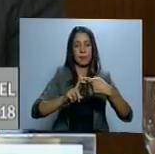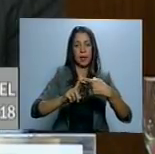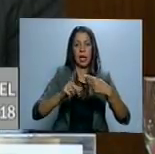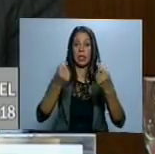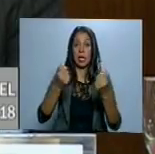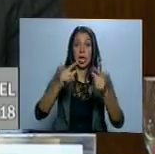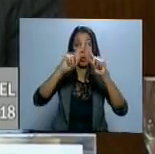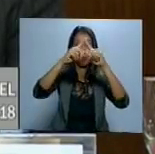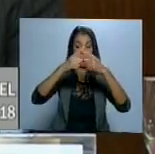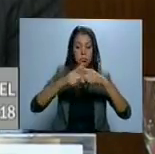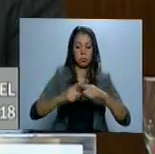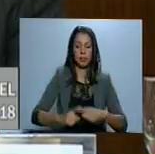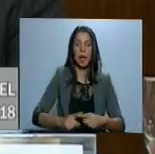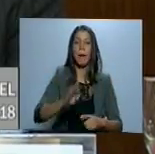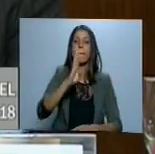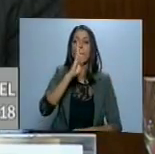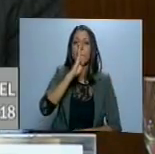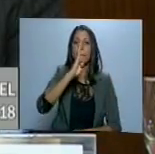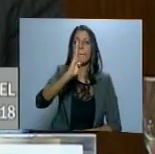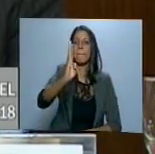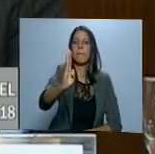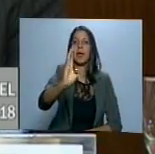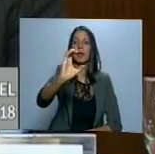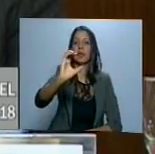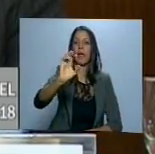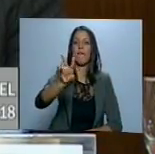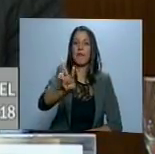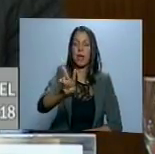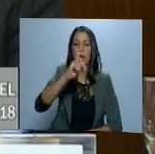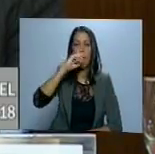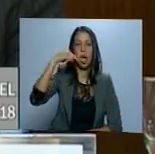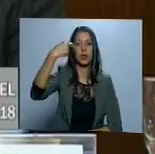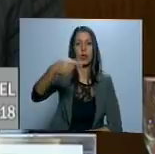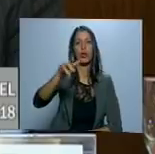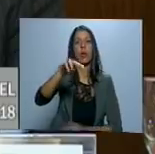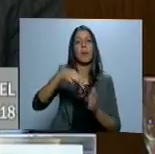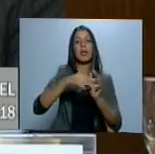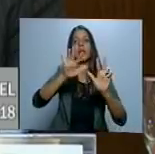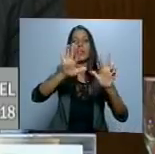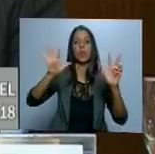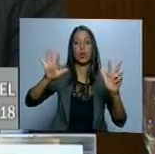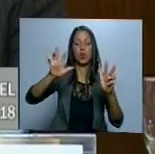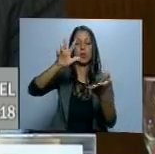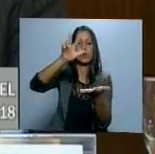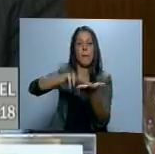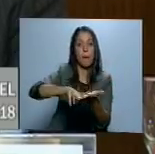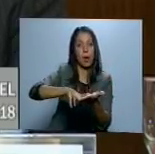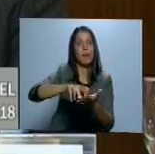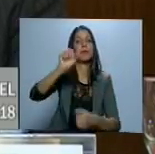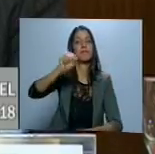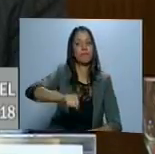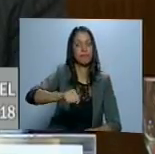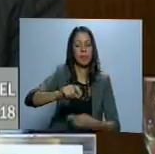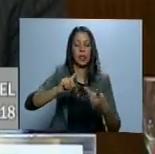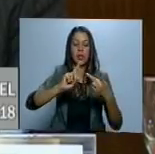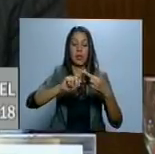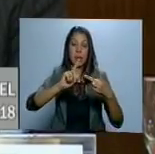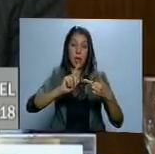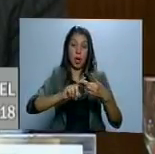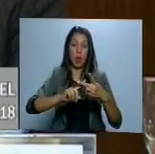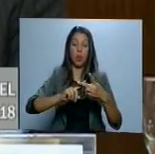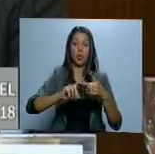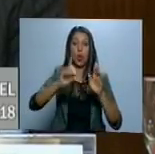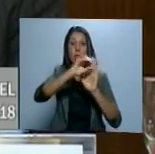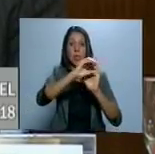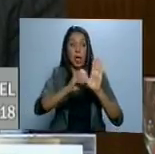ingresos y gastos del Banco Central de Venezuela del año 2018. Segundo, publíquese el presente